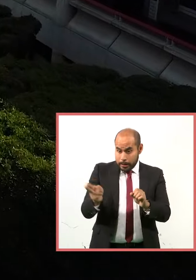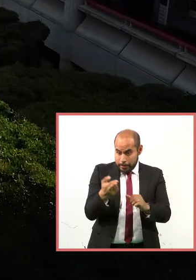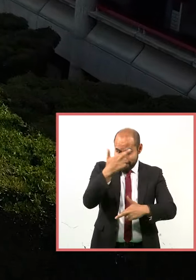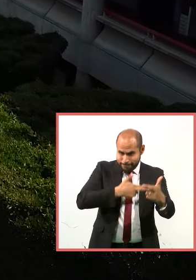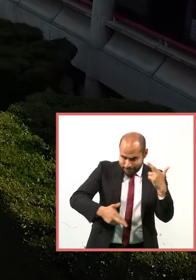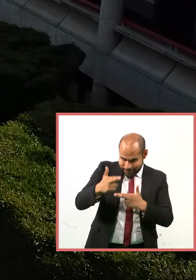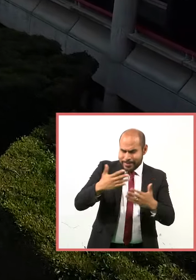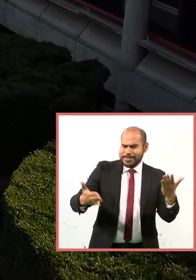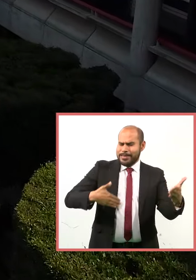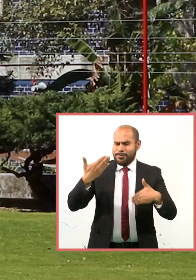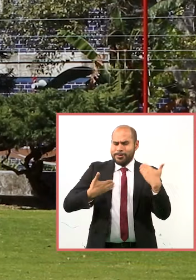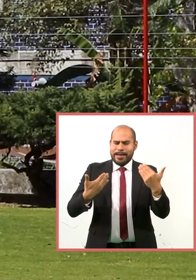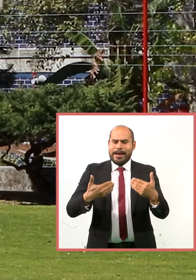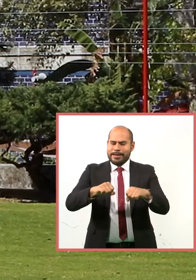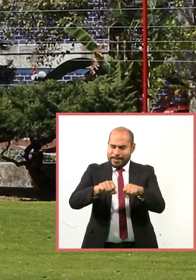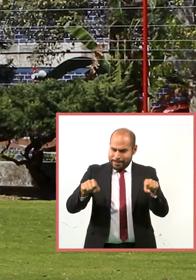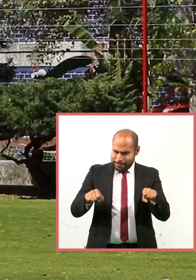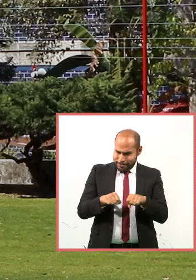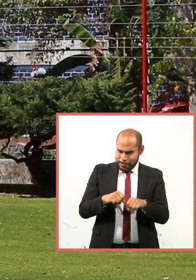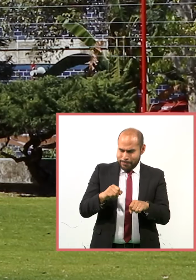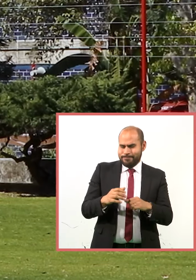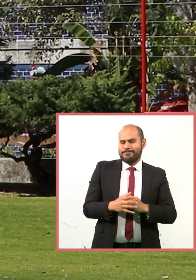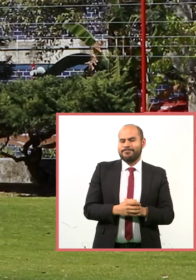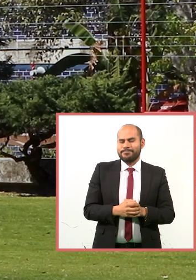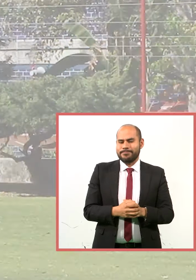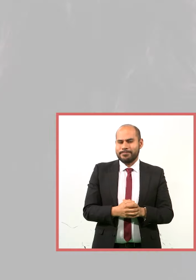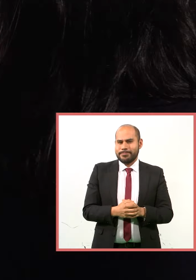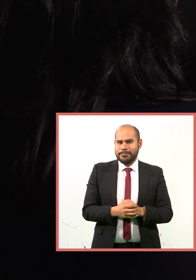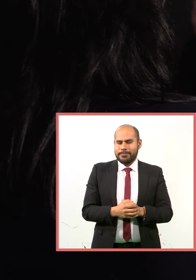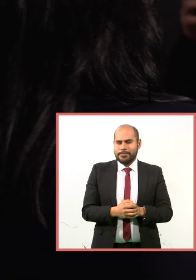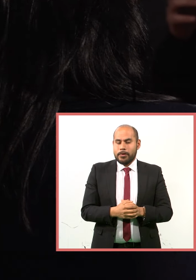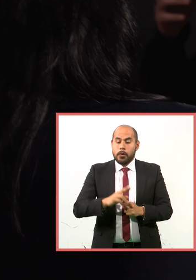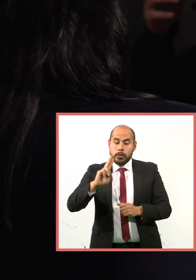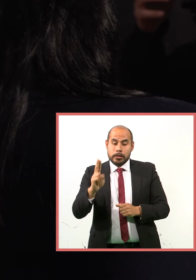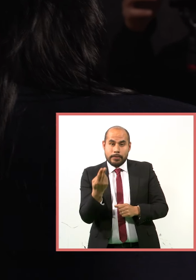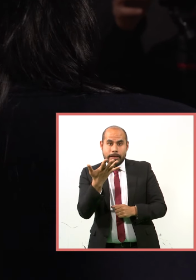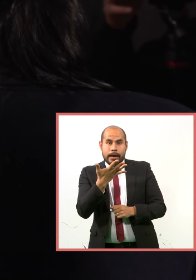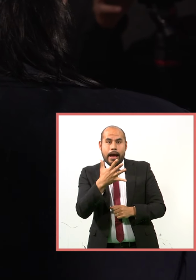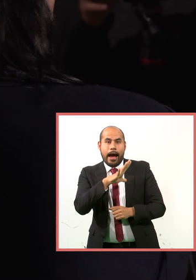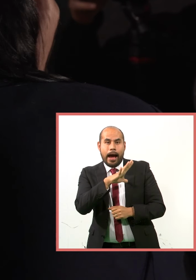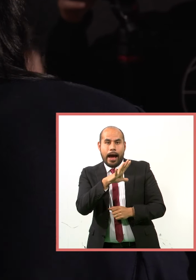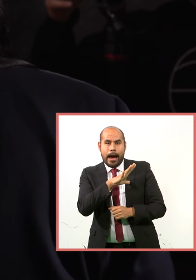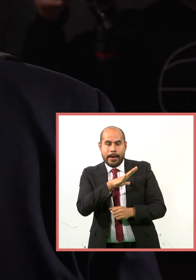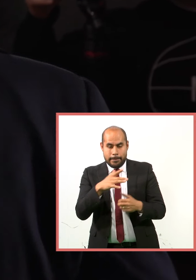al regreso a la universidad y disfrutad el aula de nuevo. La